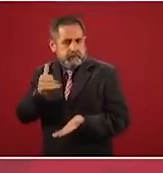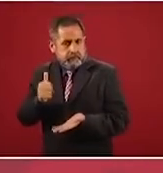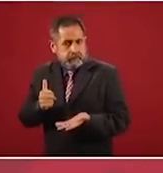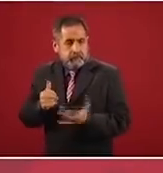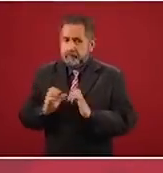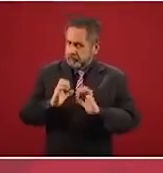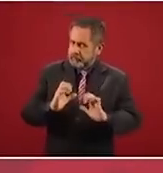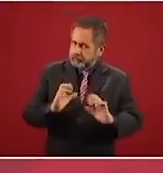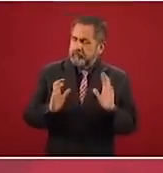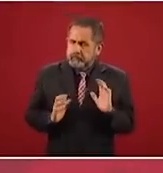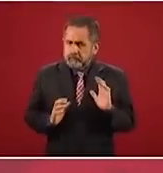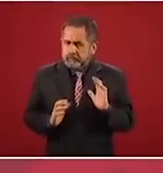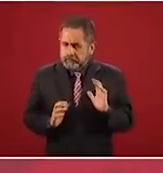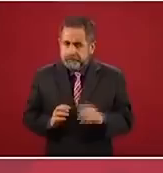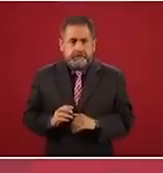porque